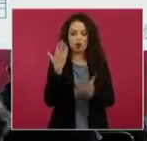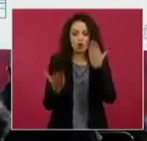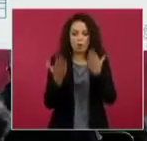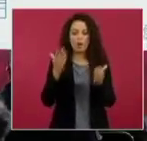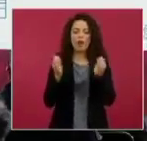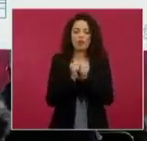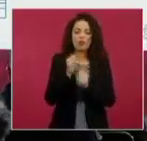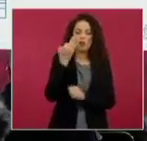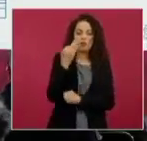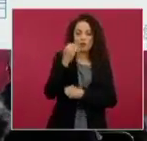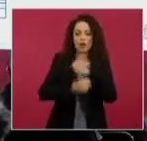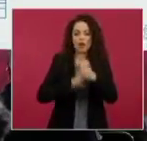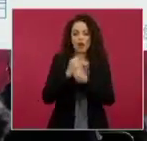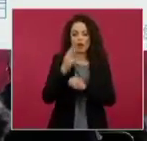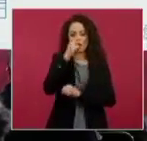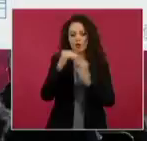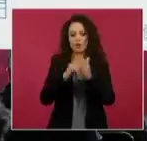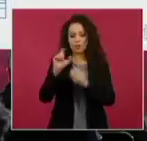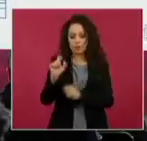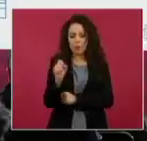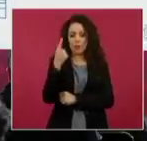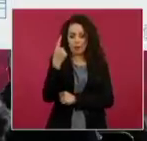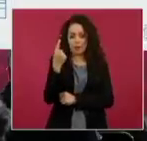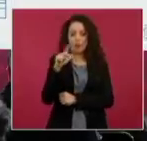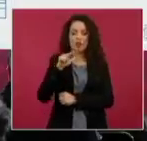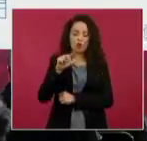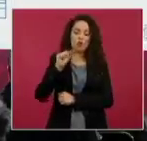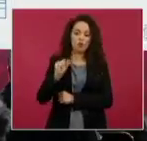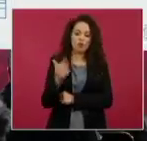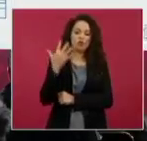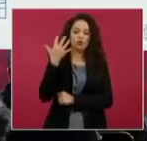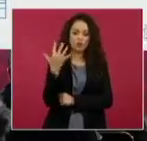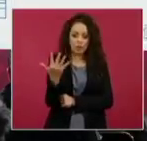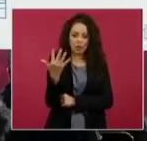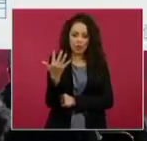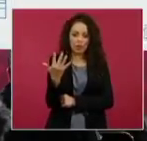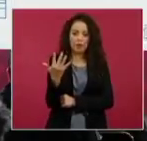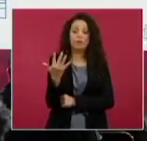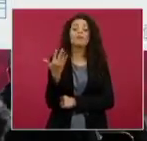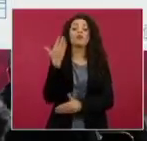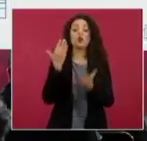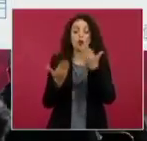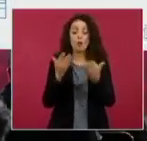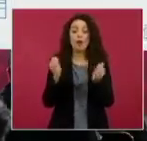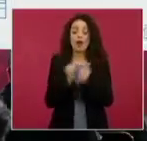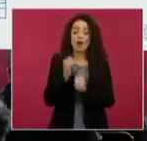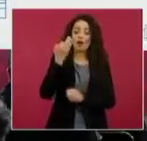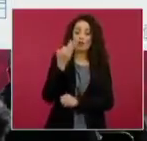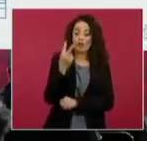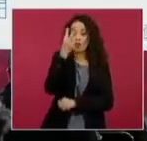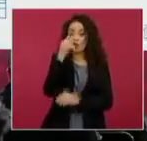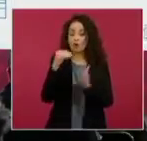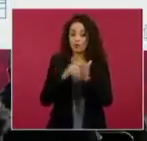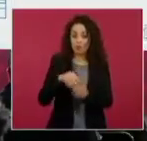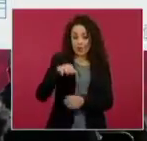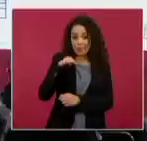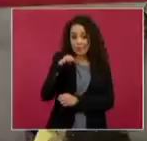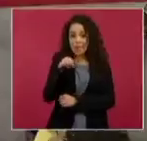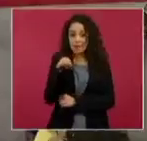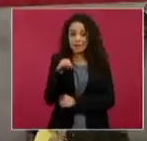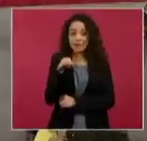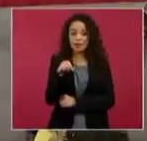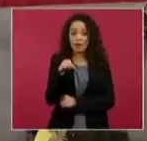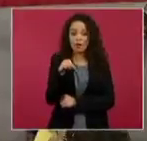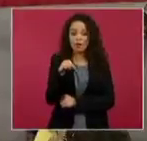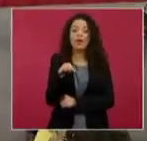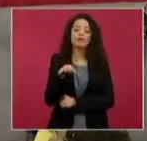2021, 18.5 con febrero del 2020, y el comparativo de febrero de 2019 es